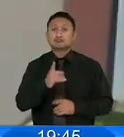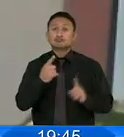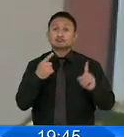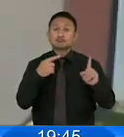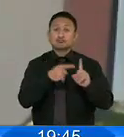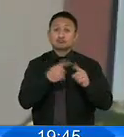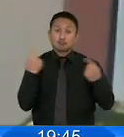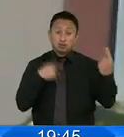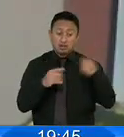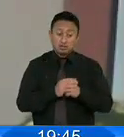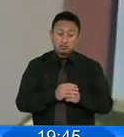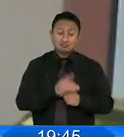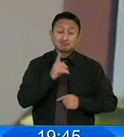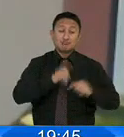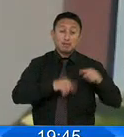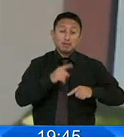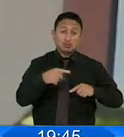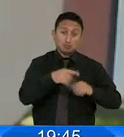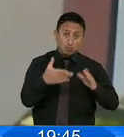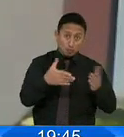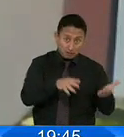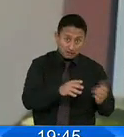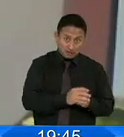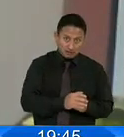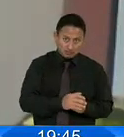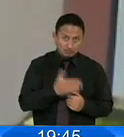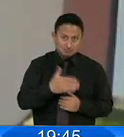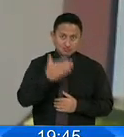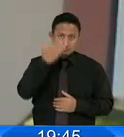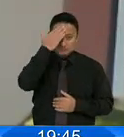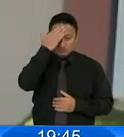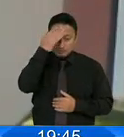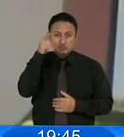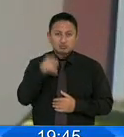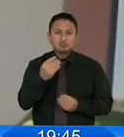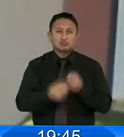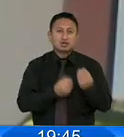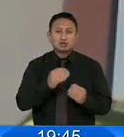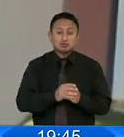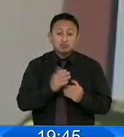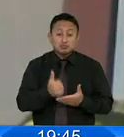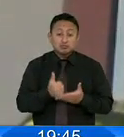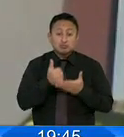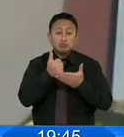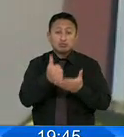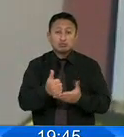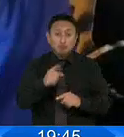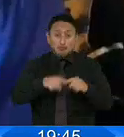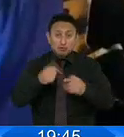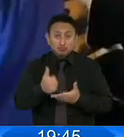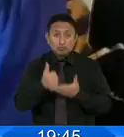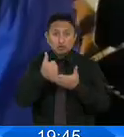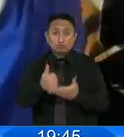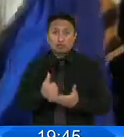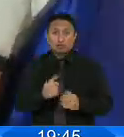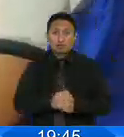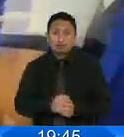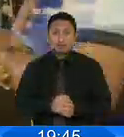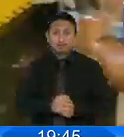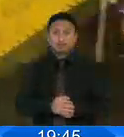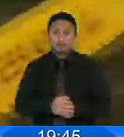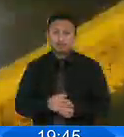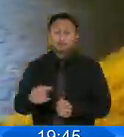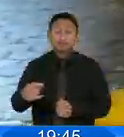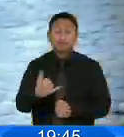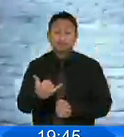del fallecido. Entendemos que lo que quiso es socorrer a su amigo. Como que el sicariato no tiene